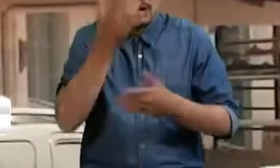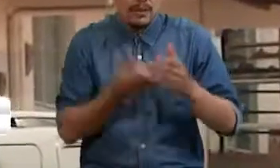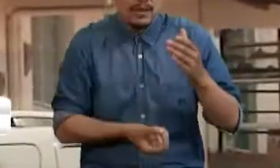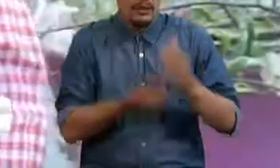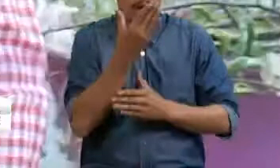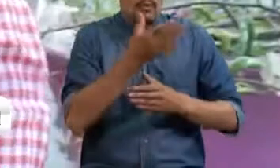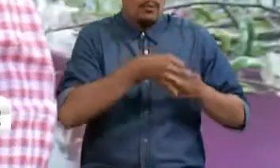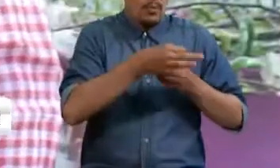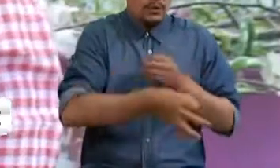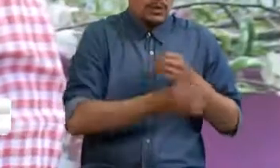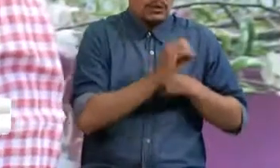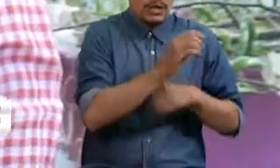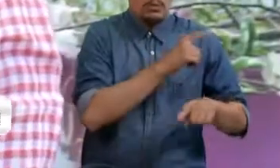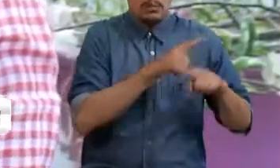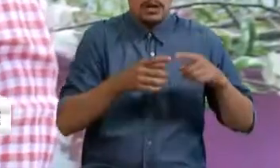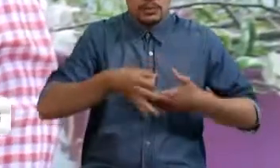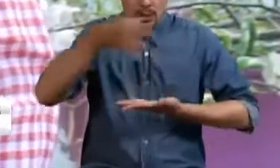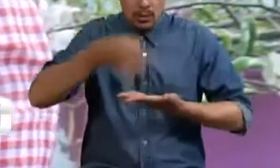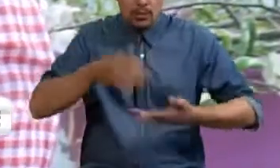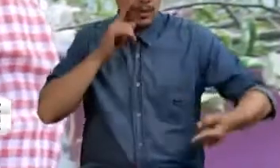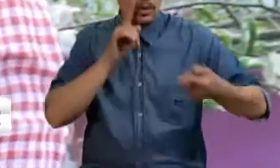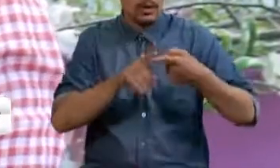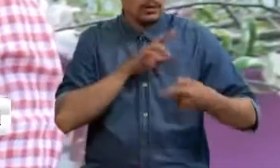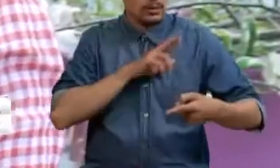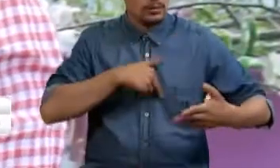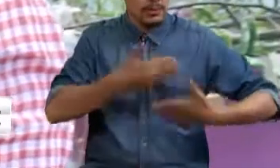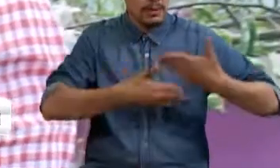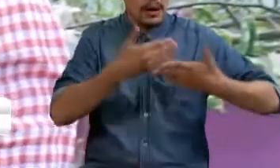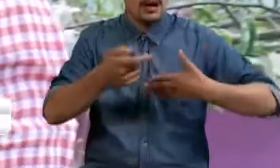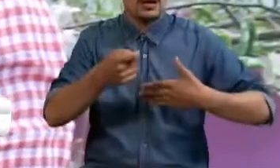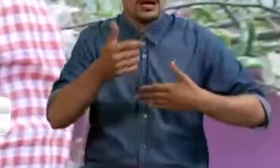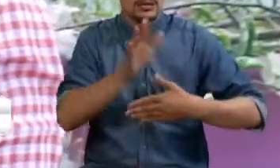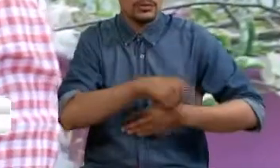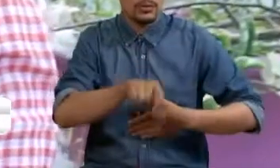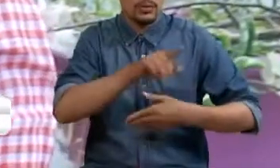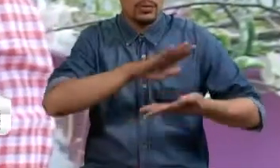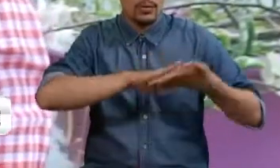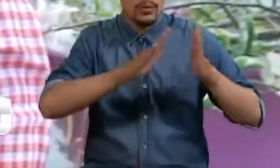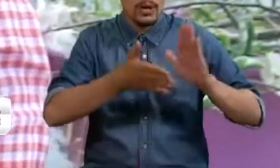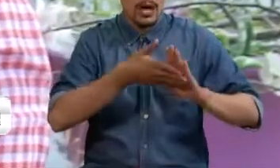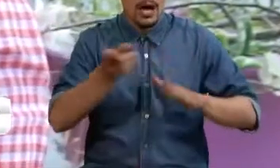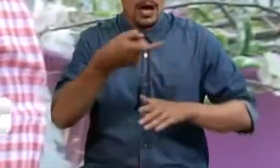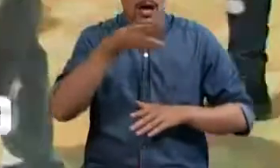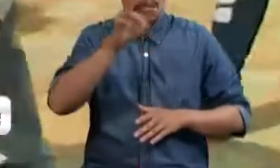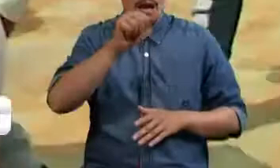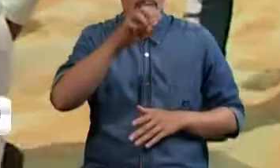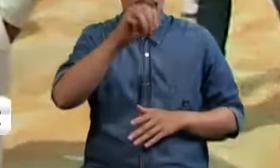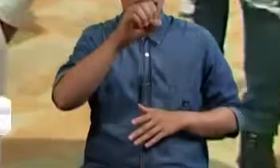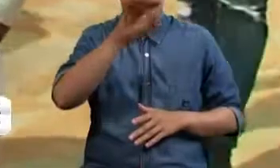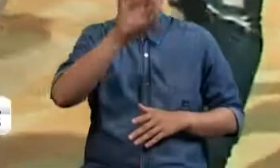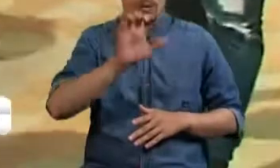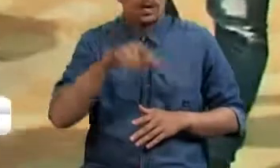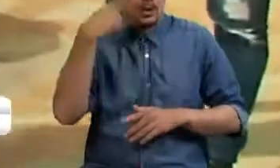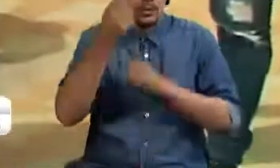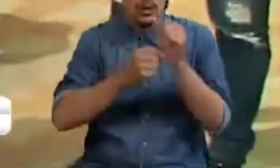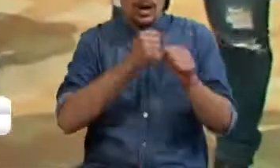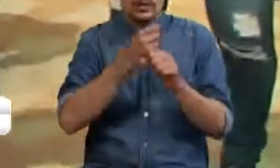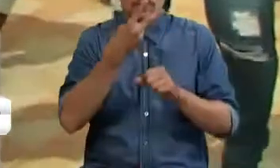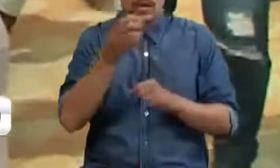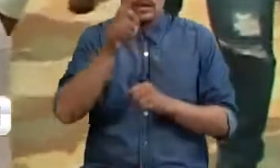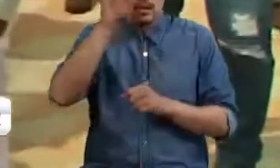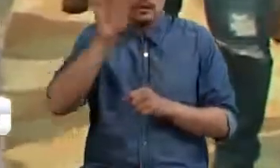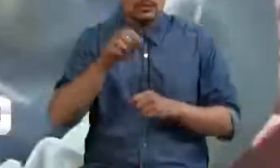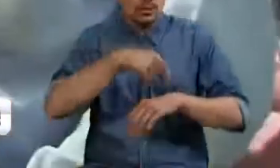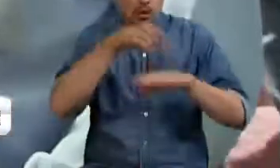cero pero pues igual se han cumplido con las metas y ahí vamos y ya van a tenerlo de los pueblos en el 2018 el fondo de adaptación